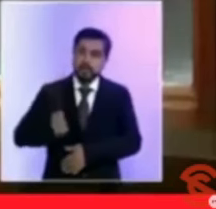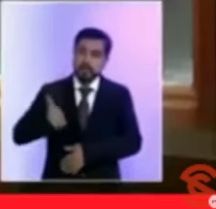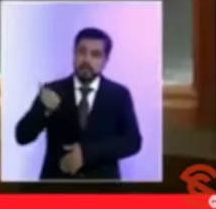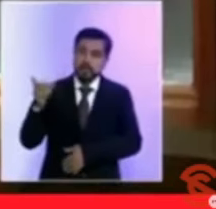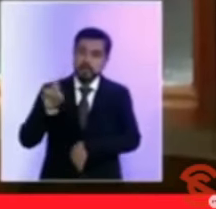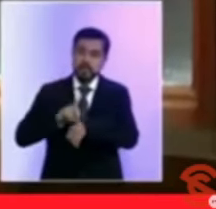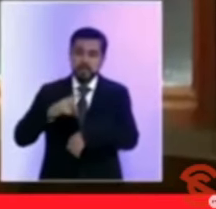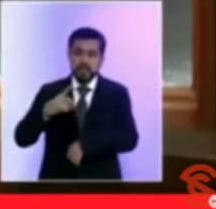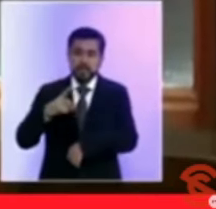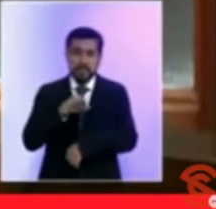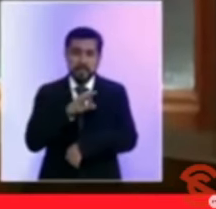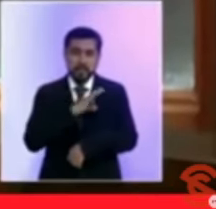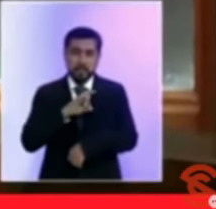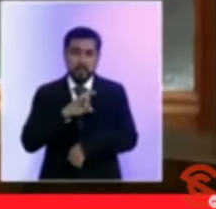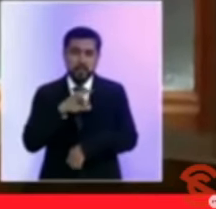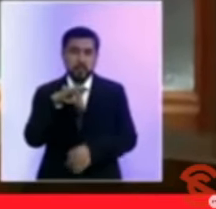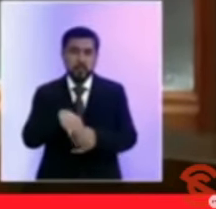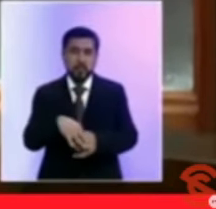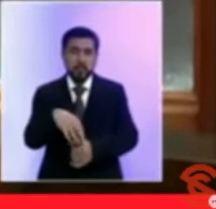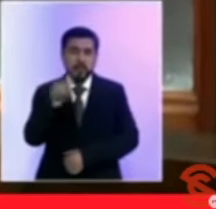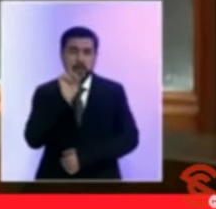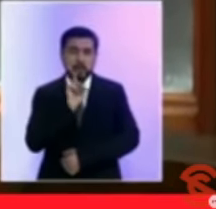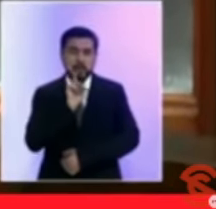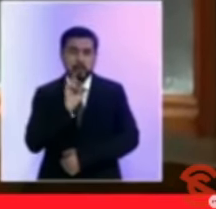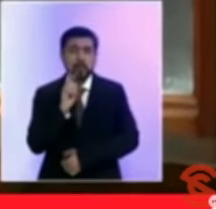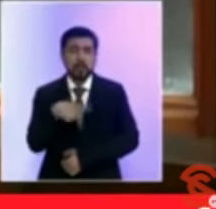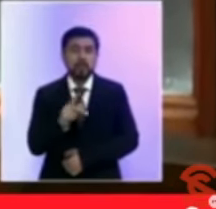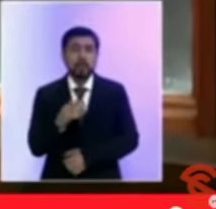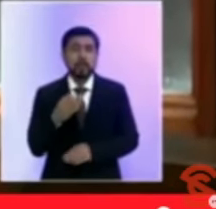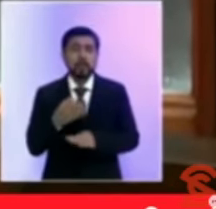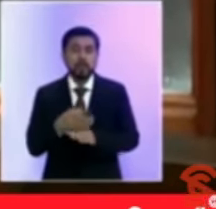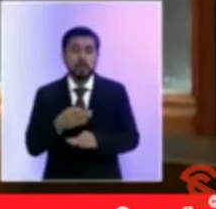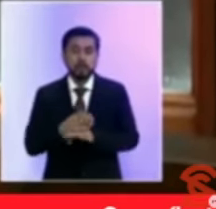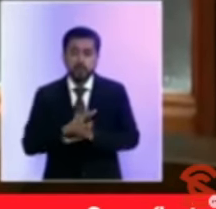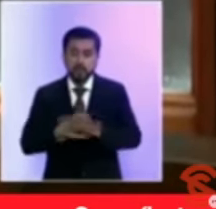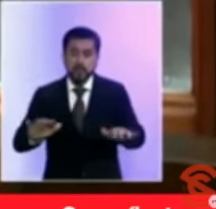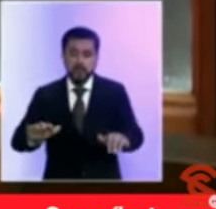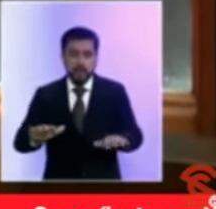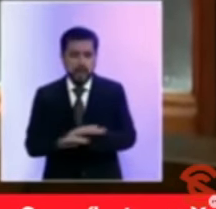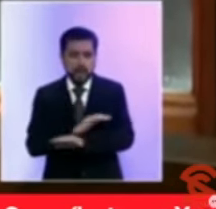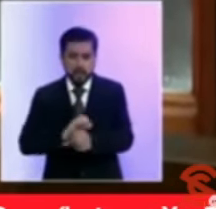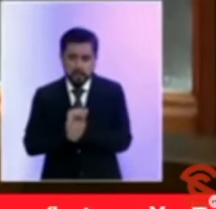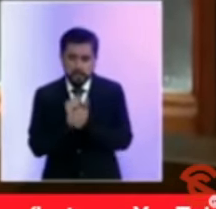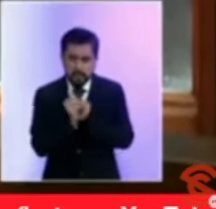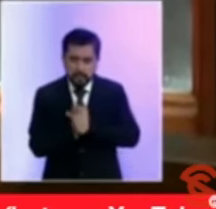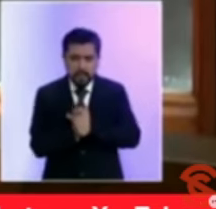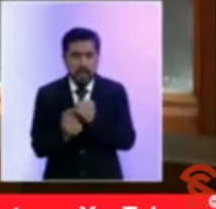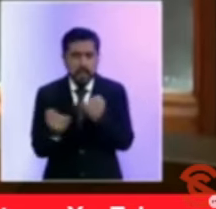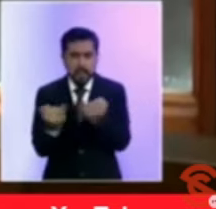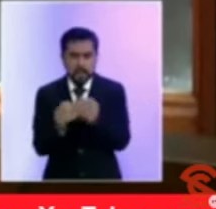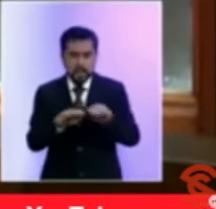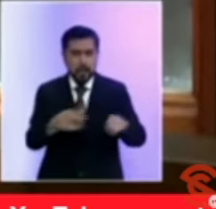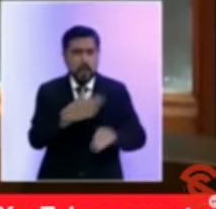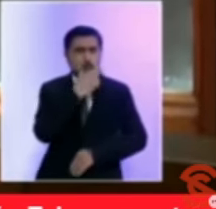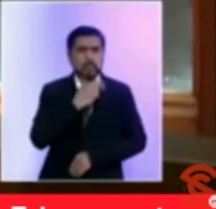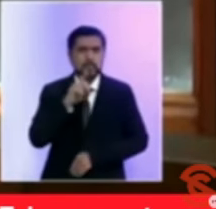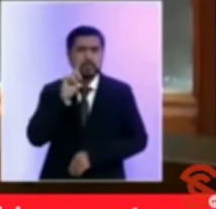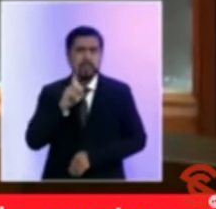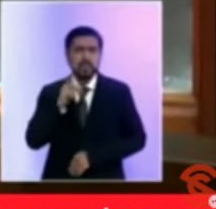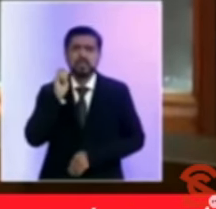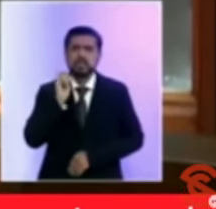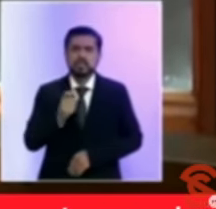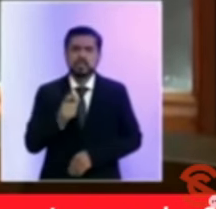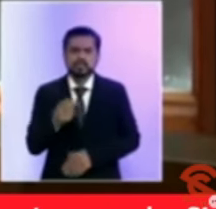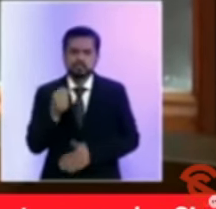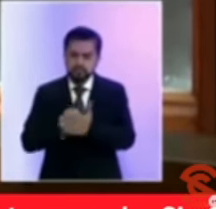vez la necesidad de transitar a una igualdad sustantiva impulsó la inclusión de la paridad de